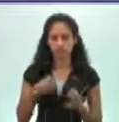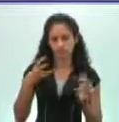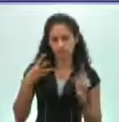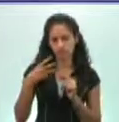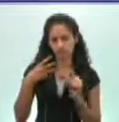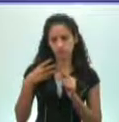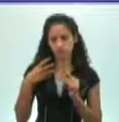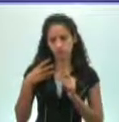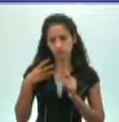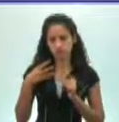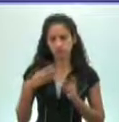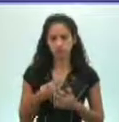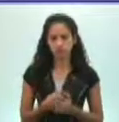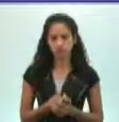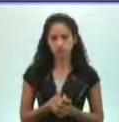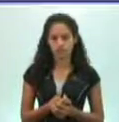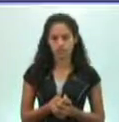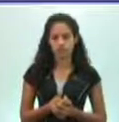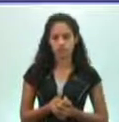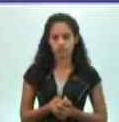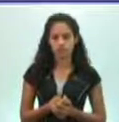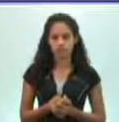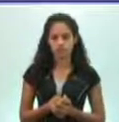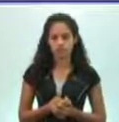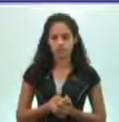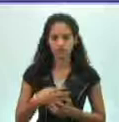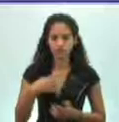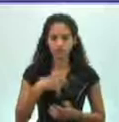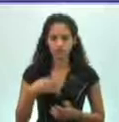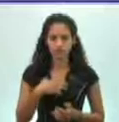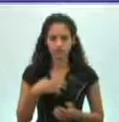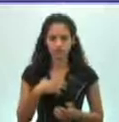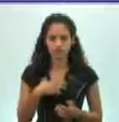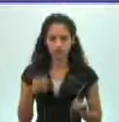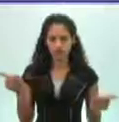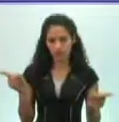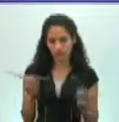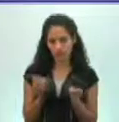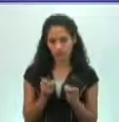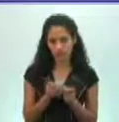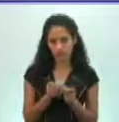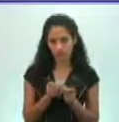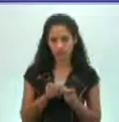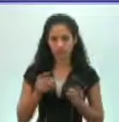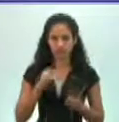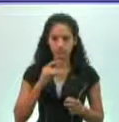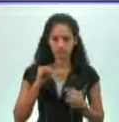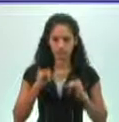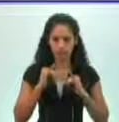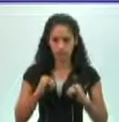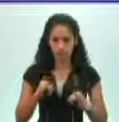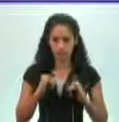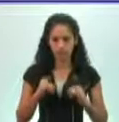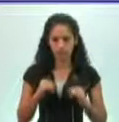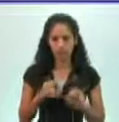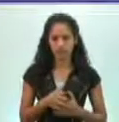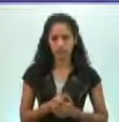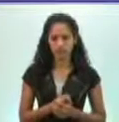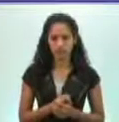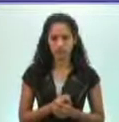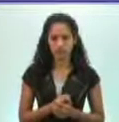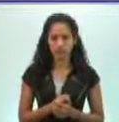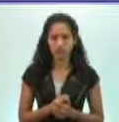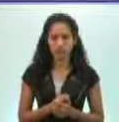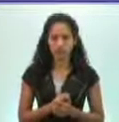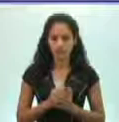tercera etapa tendremos la simplificación de los datos. Para ello debemos reducirlos